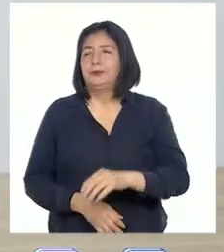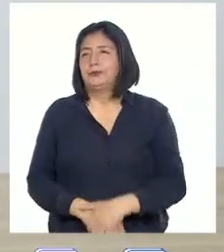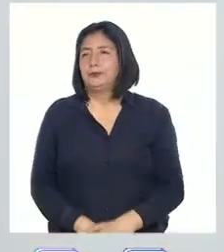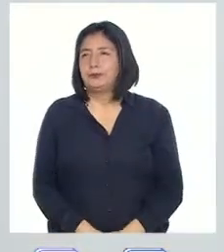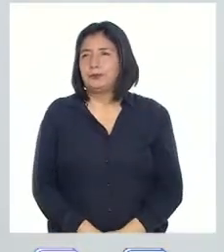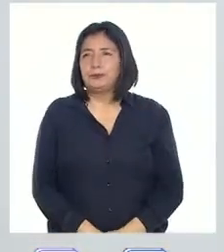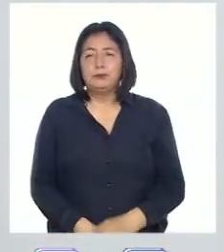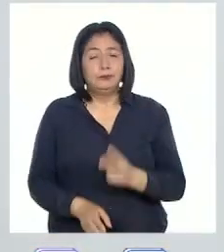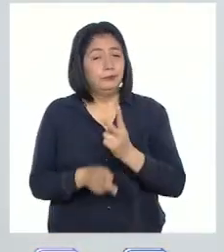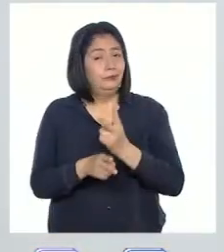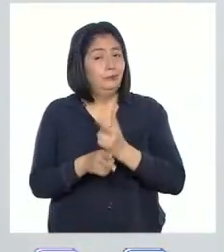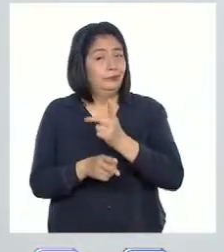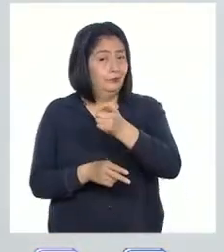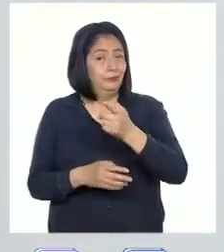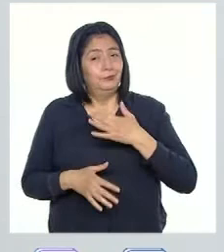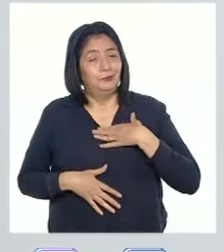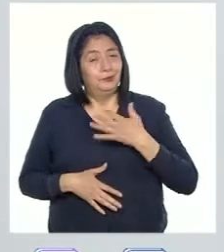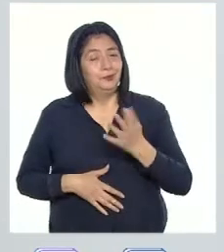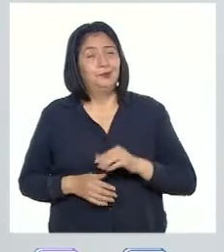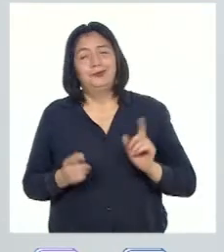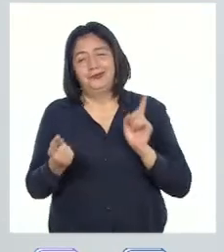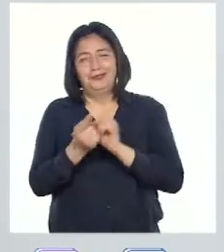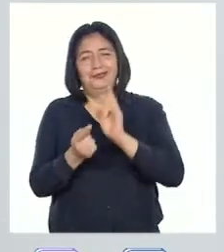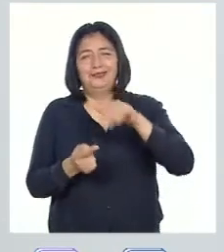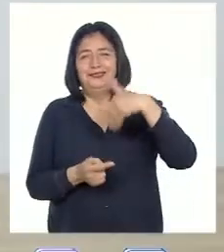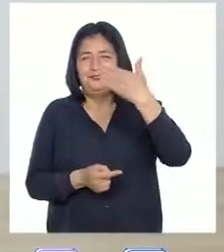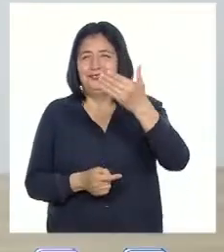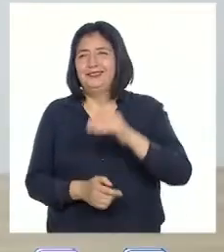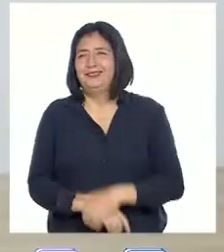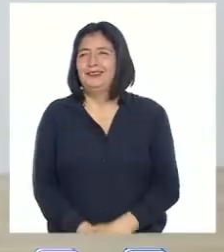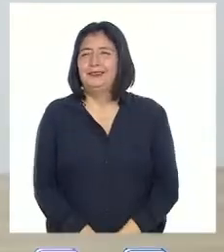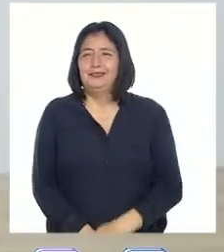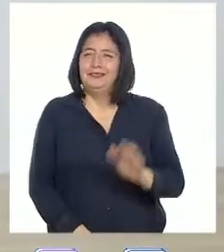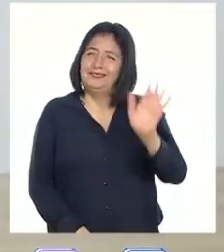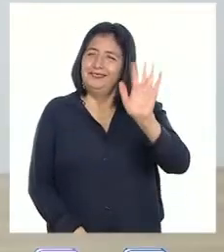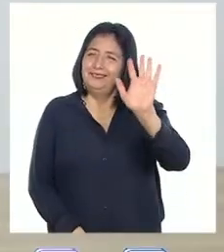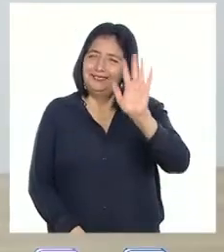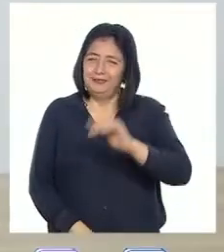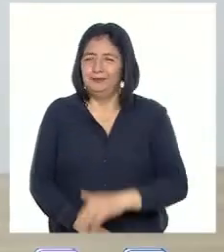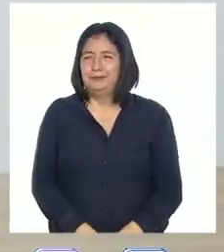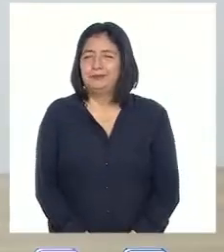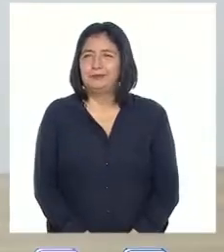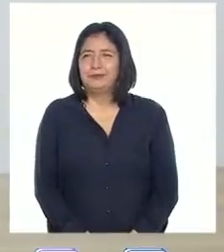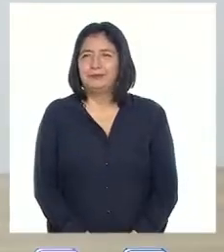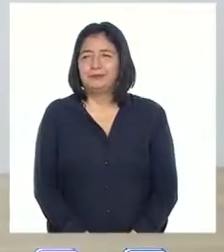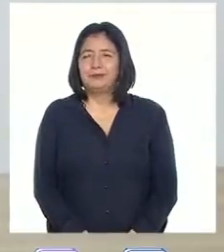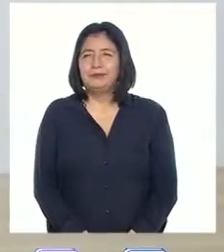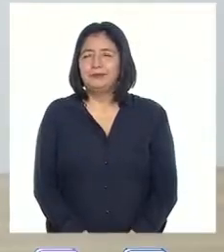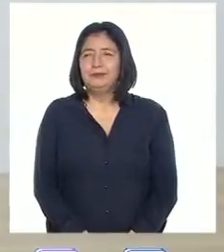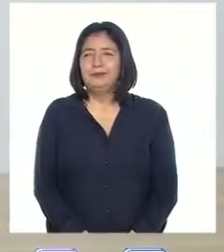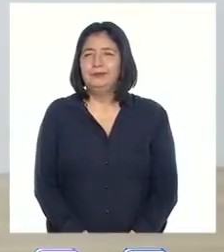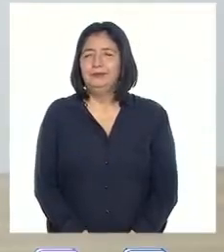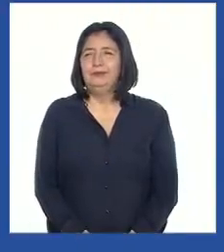soltamos. Cuidemos nuestro cuerpo. ¡Hasta pronto! ¡Chao!